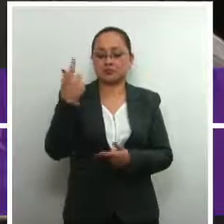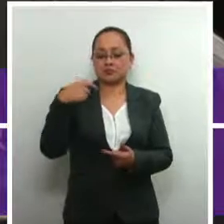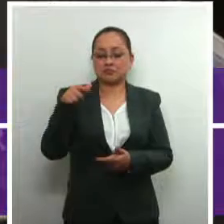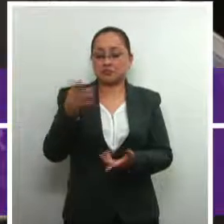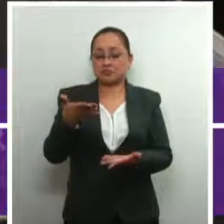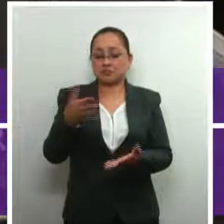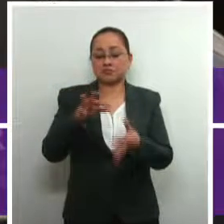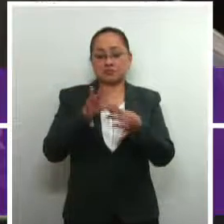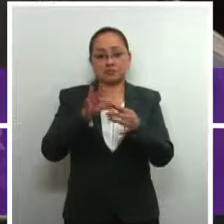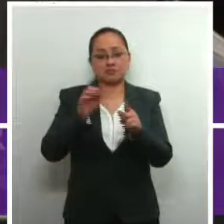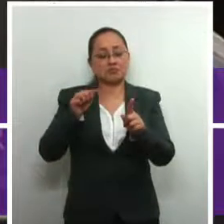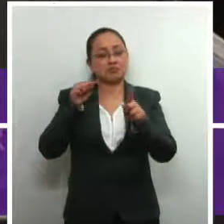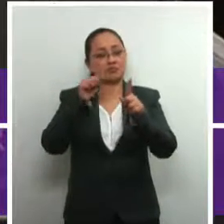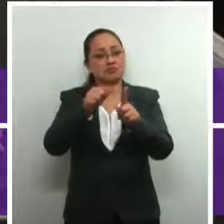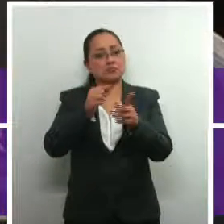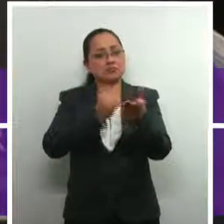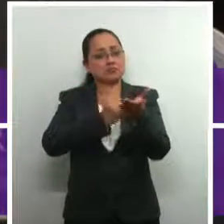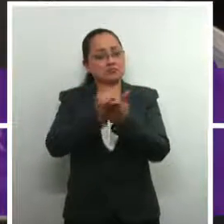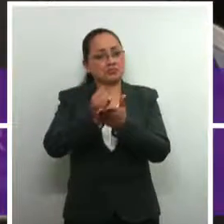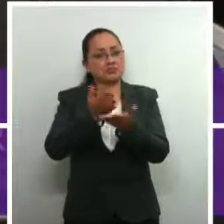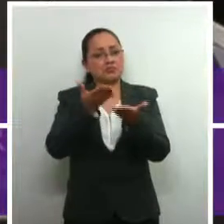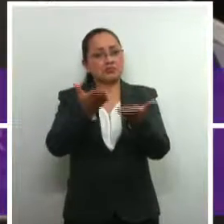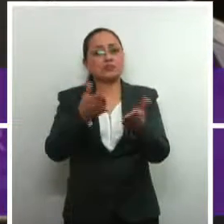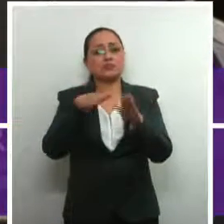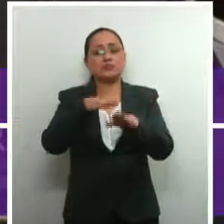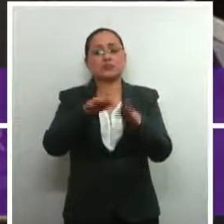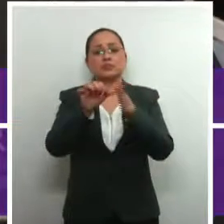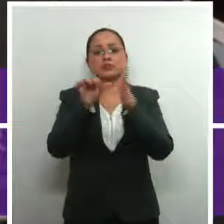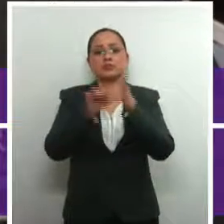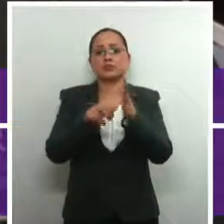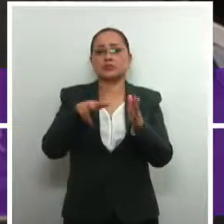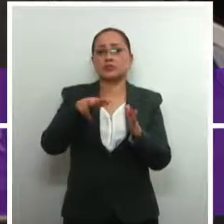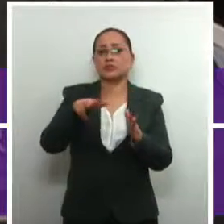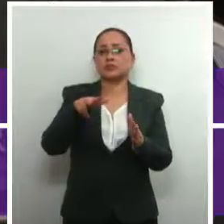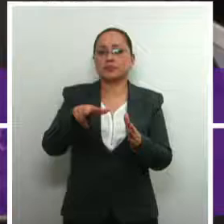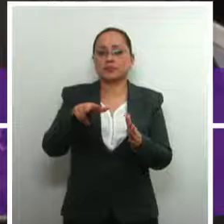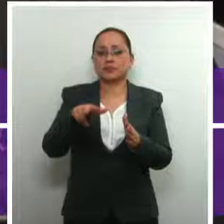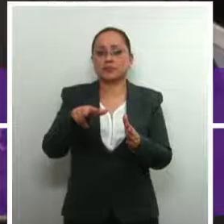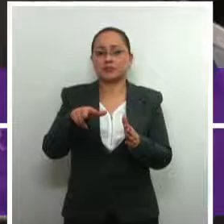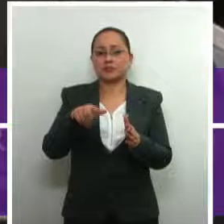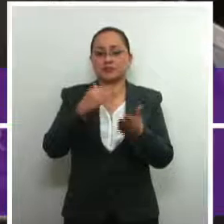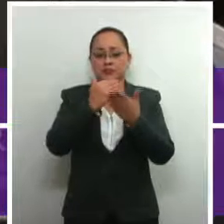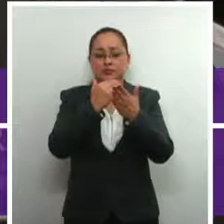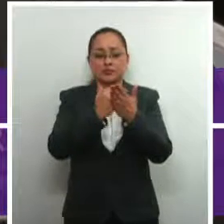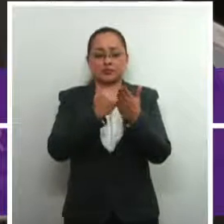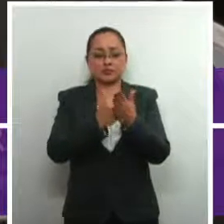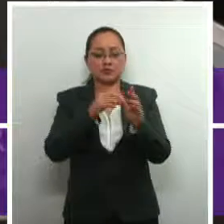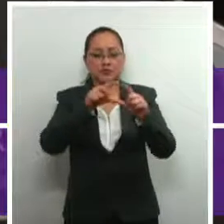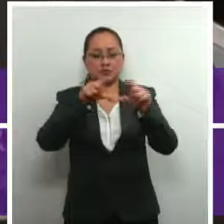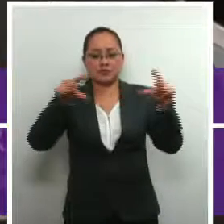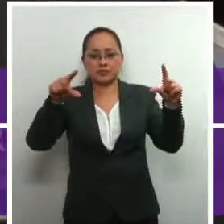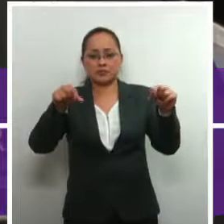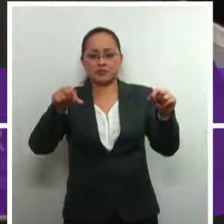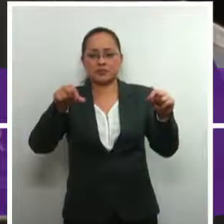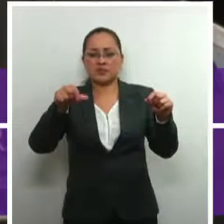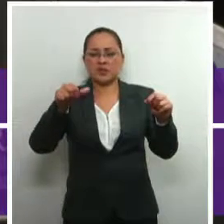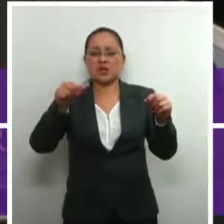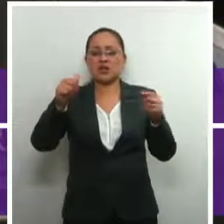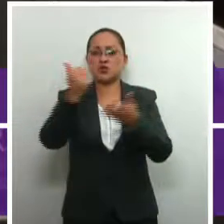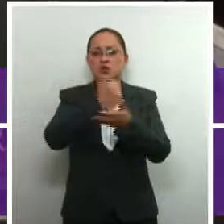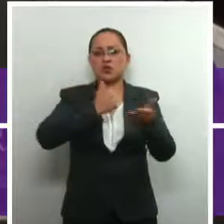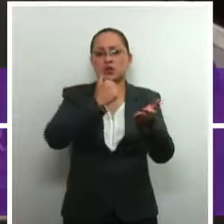a fijar nuestra postura en relación con el artículo 18, intitulado Ciudad